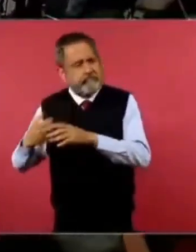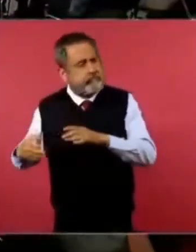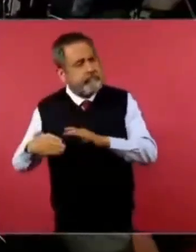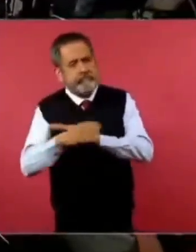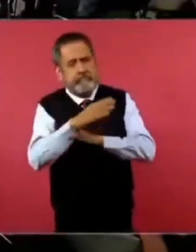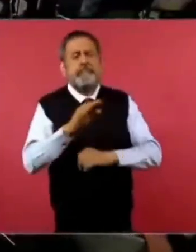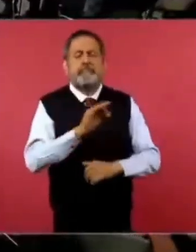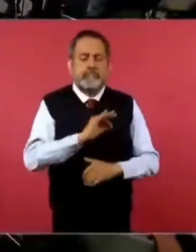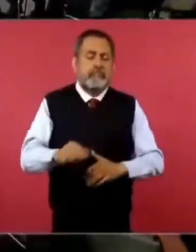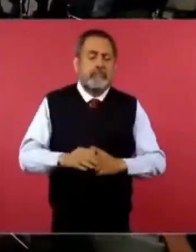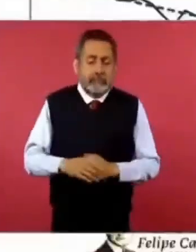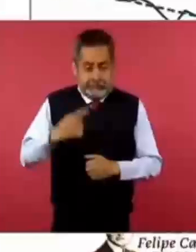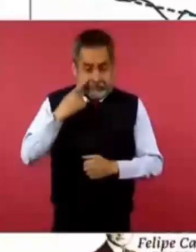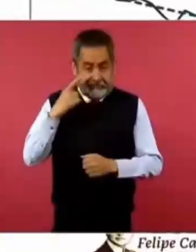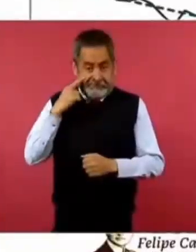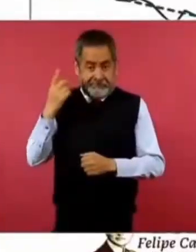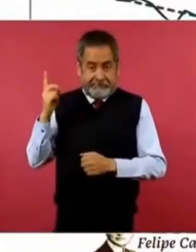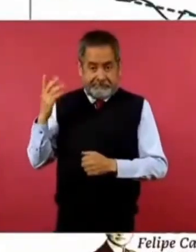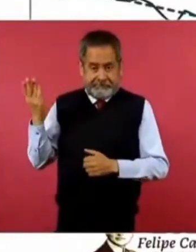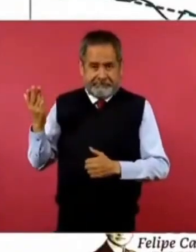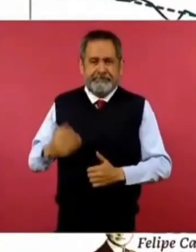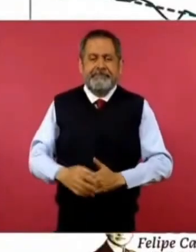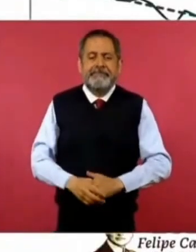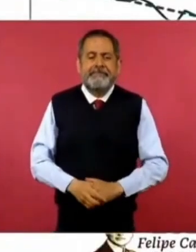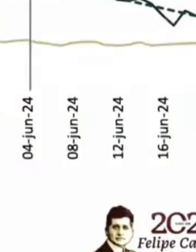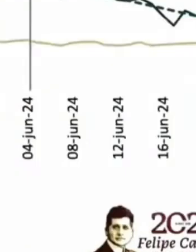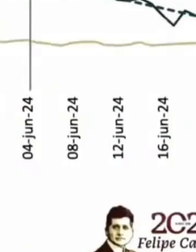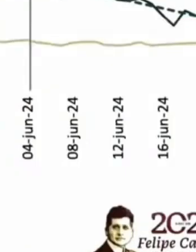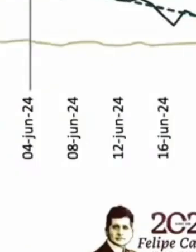Pero esto era diciembre.